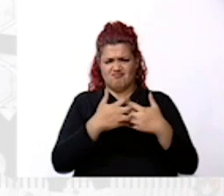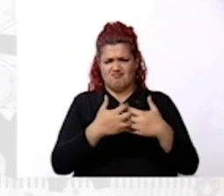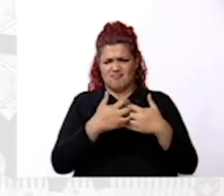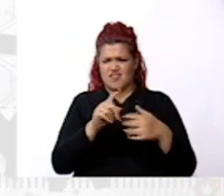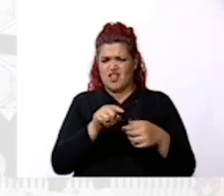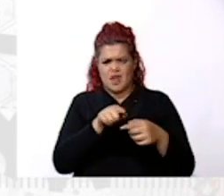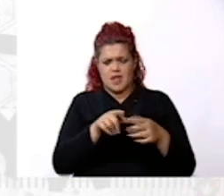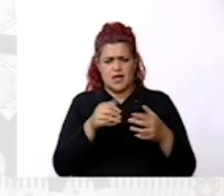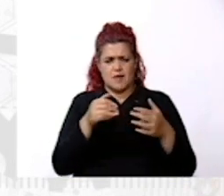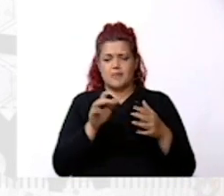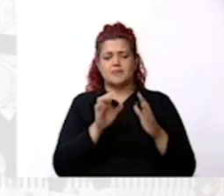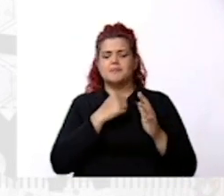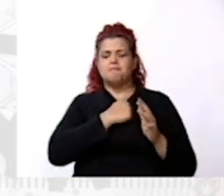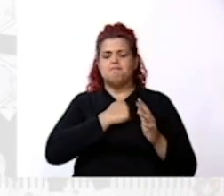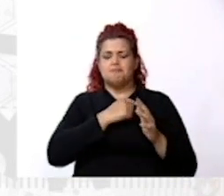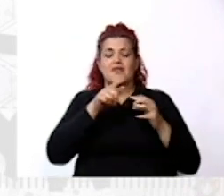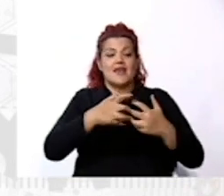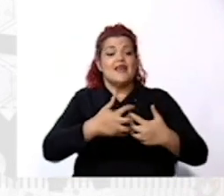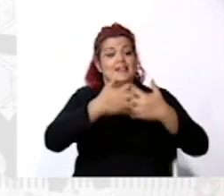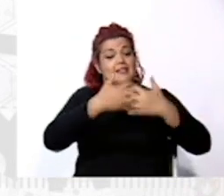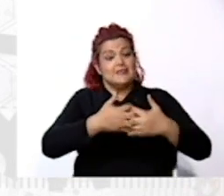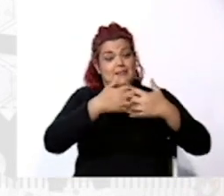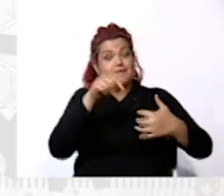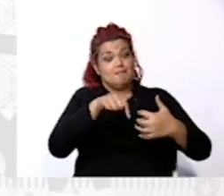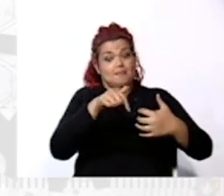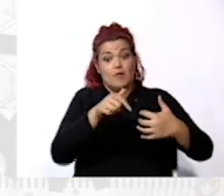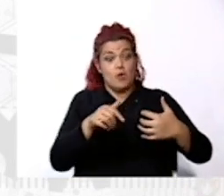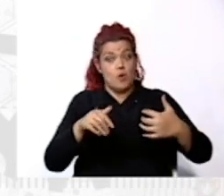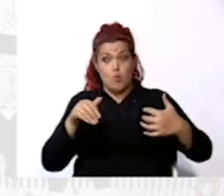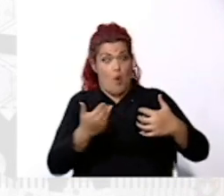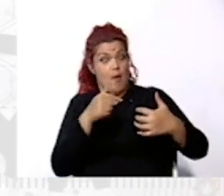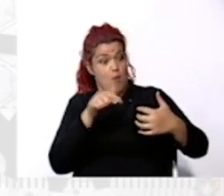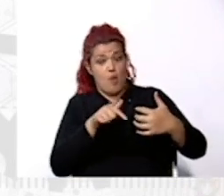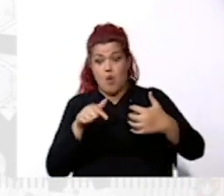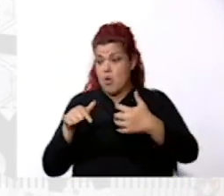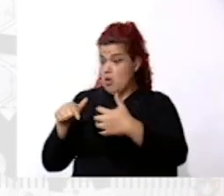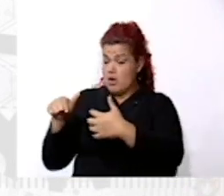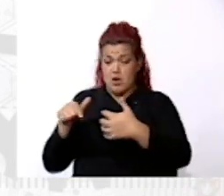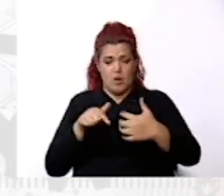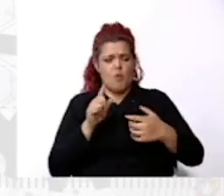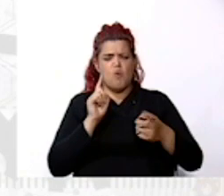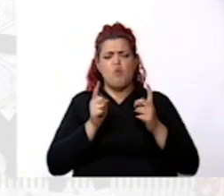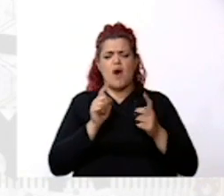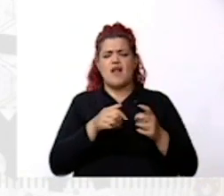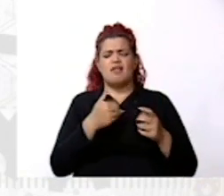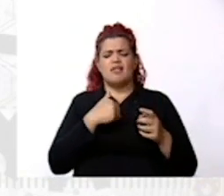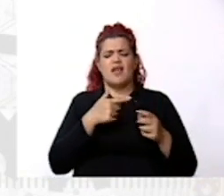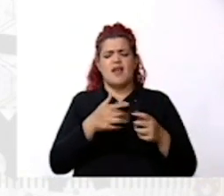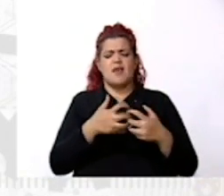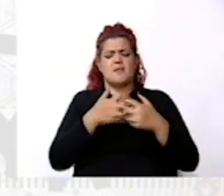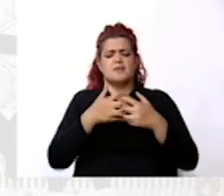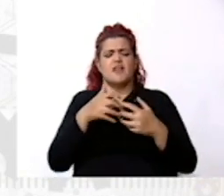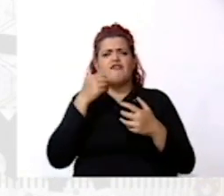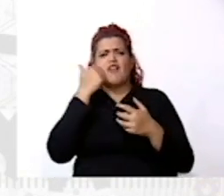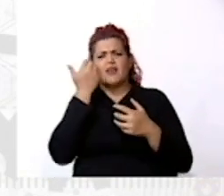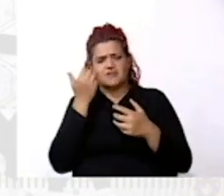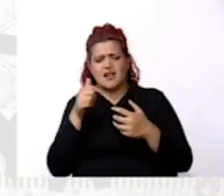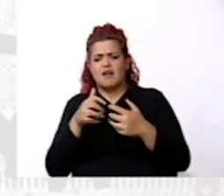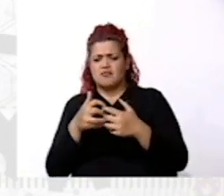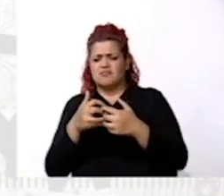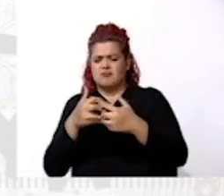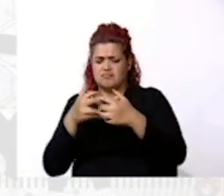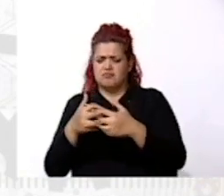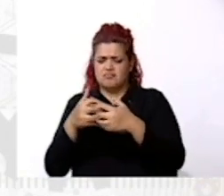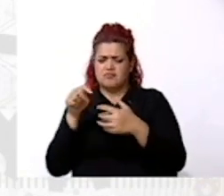máquinas simples, porque las máquinas simples aún a la fecha siguen siendo parte de máquinas